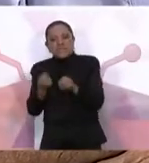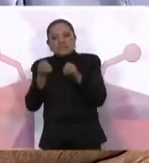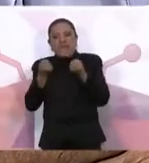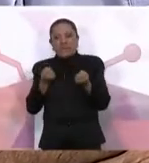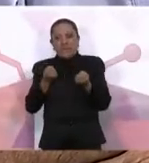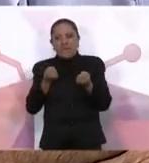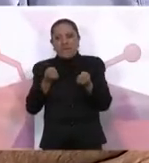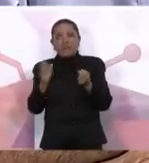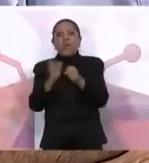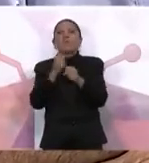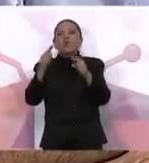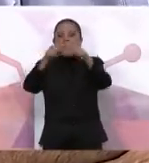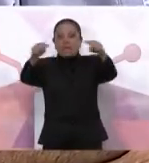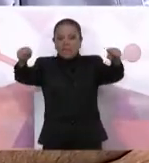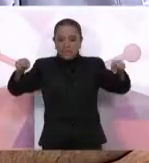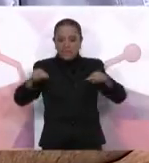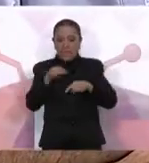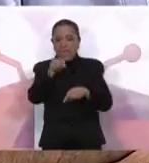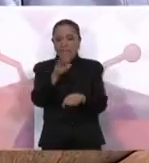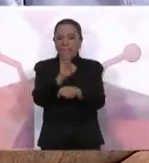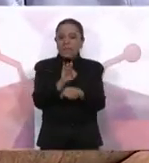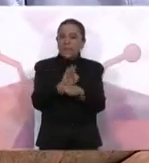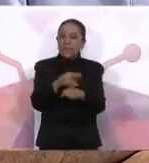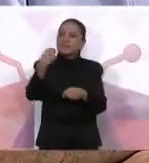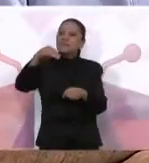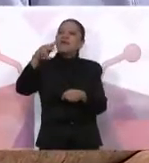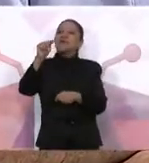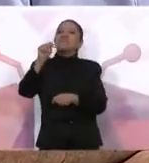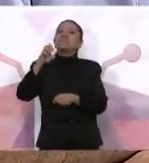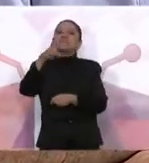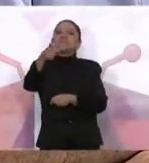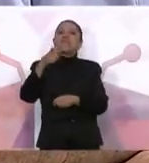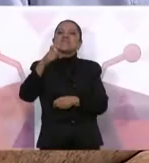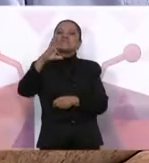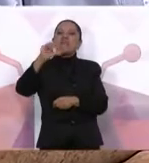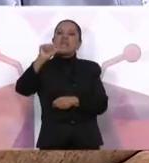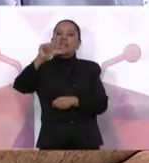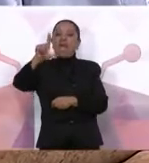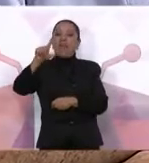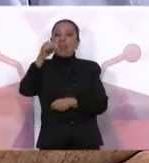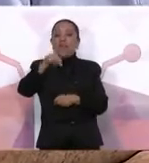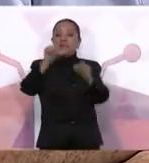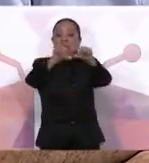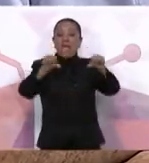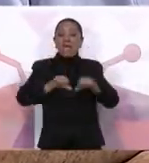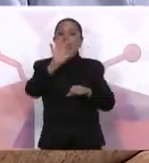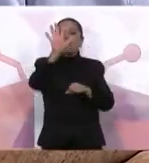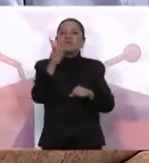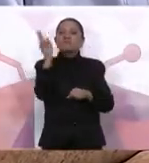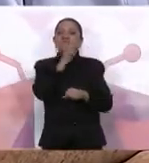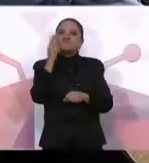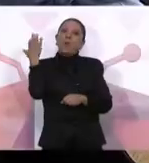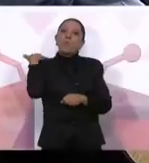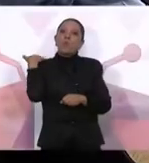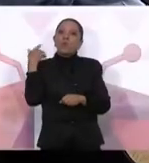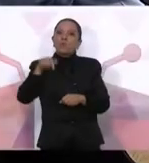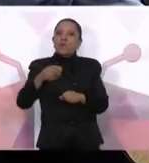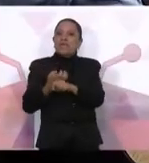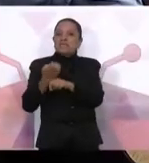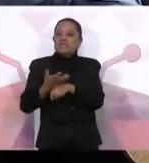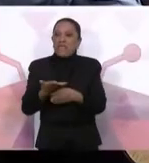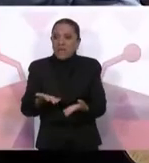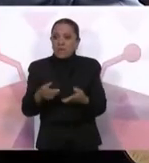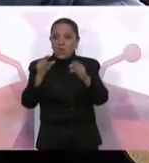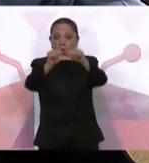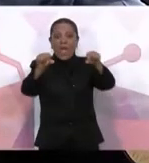del texcal es un área que es pulmón de nuestro estado y es un área que sirve para